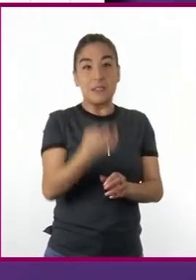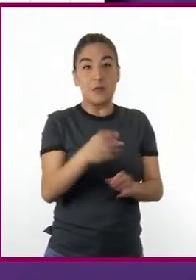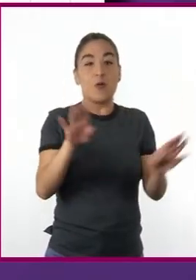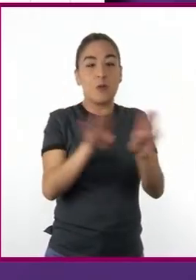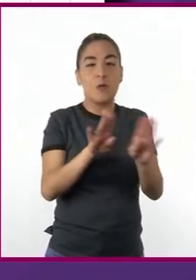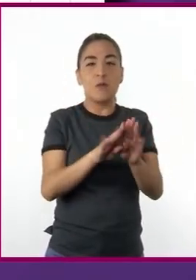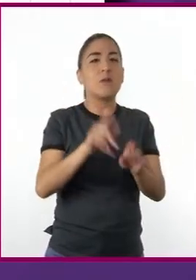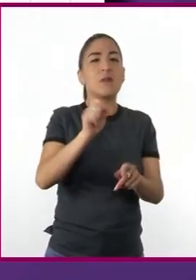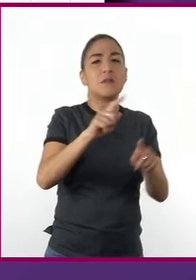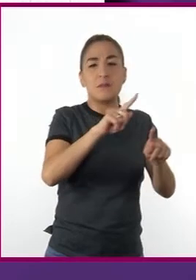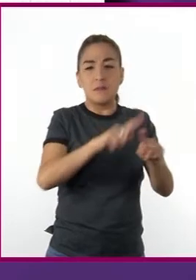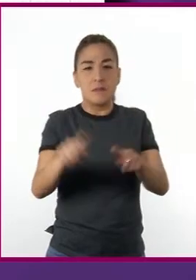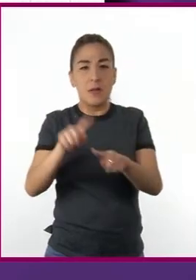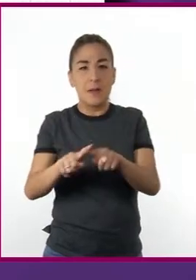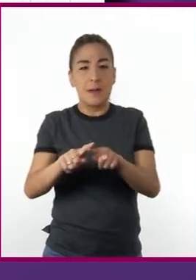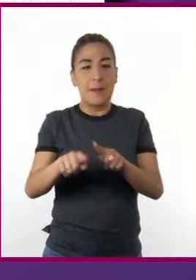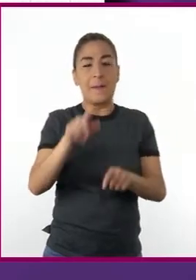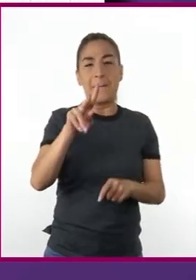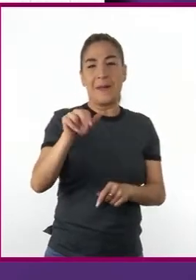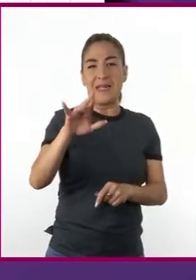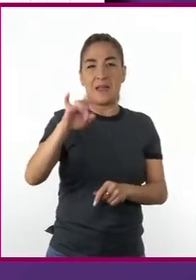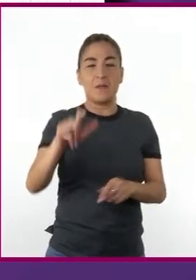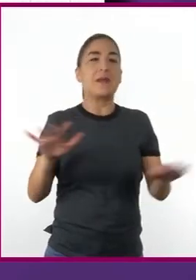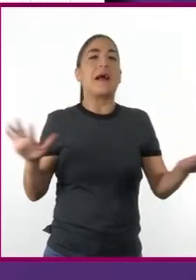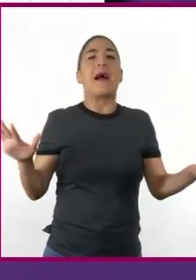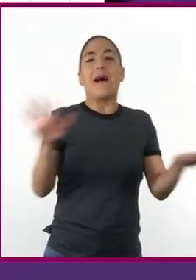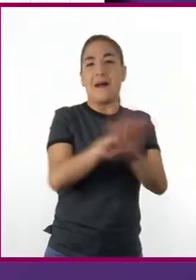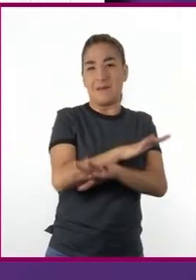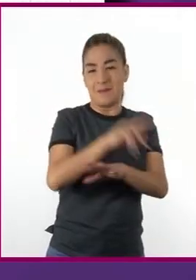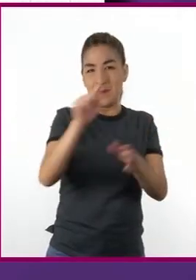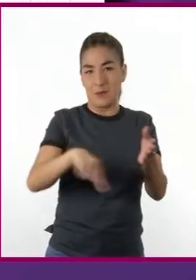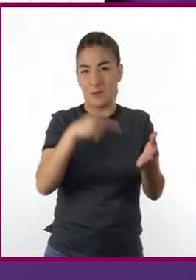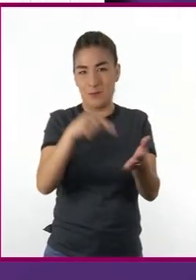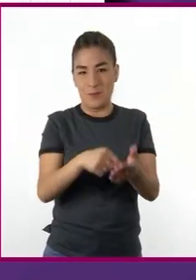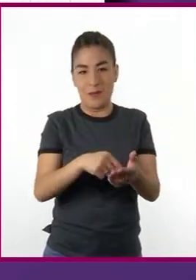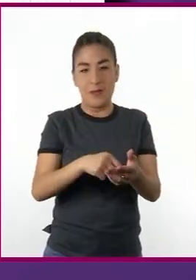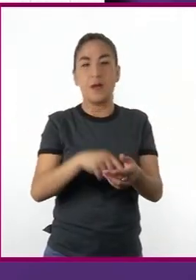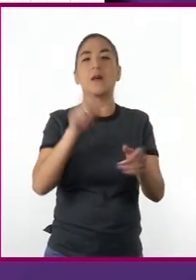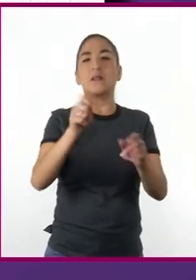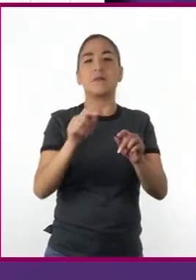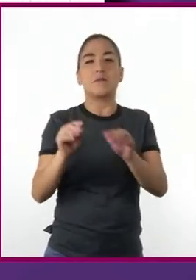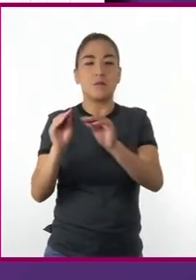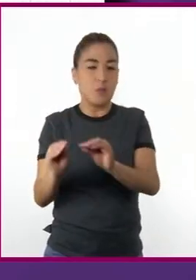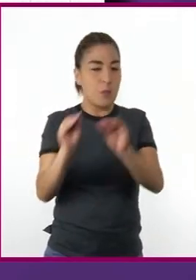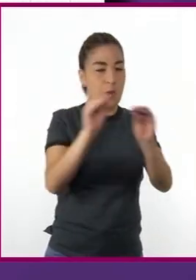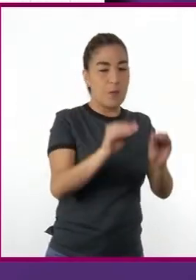adicionarle la variable, el vértice cambia de lugar. Se desplaza hacia la izquierda y hacia